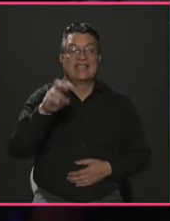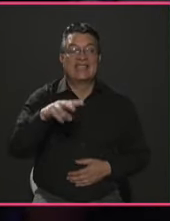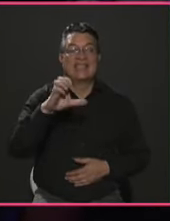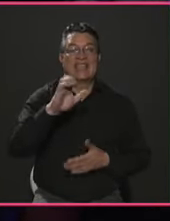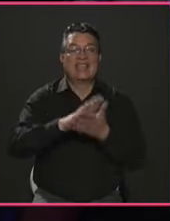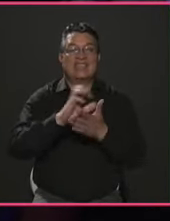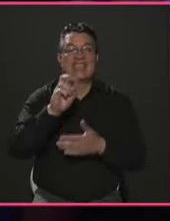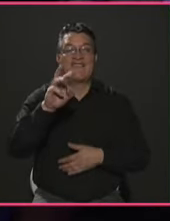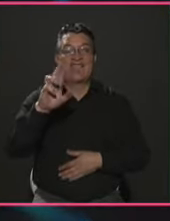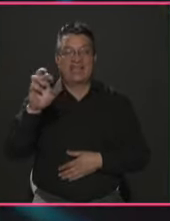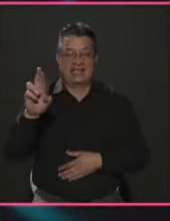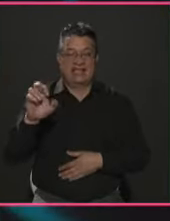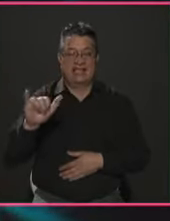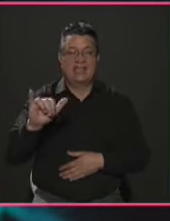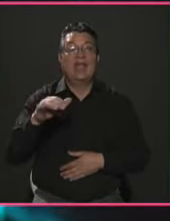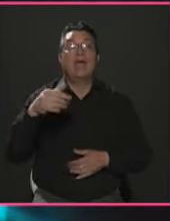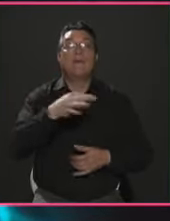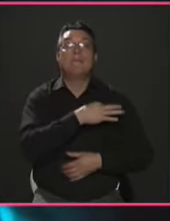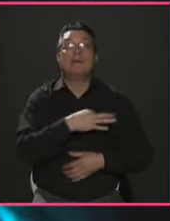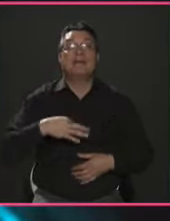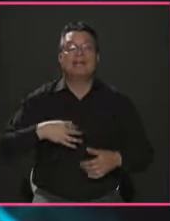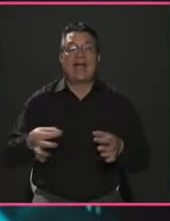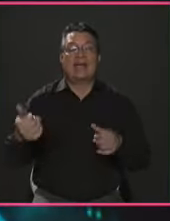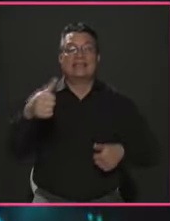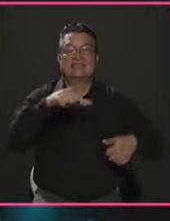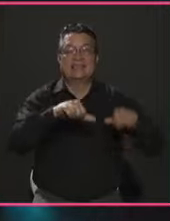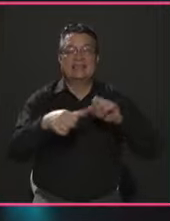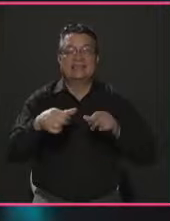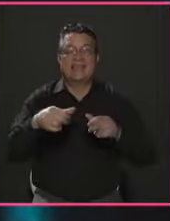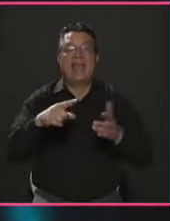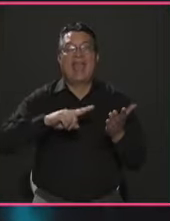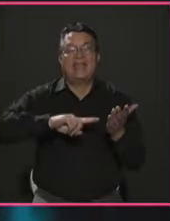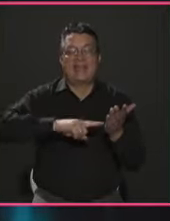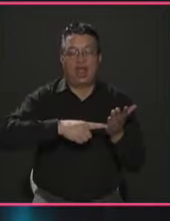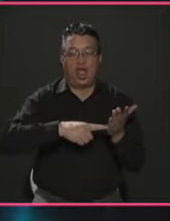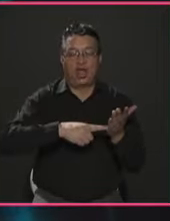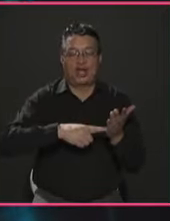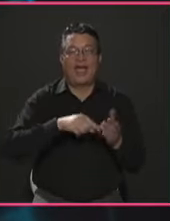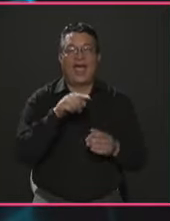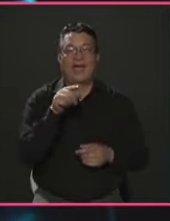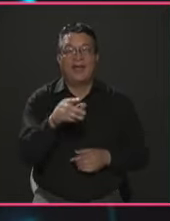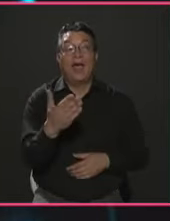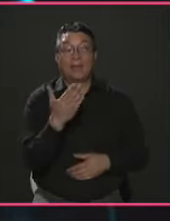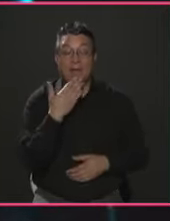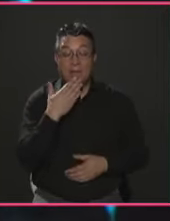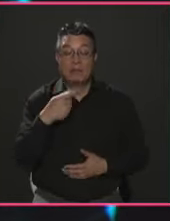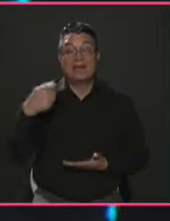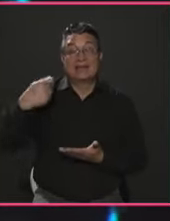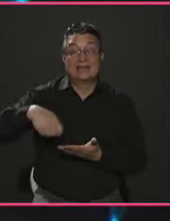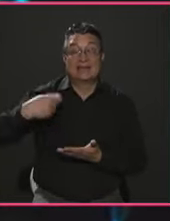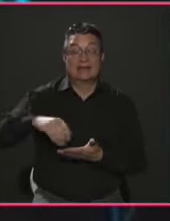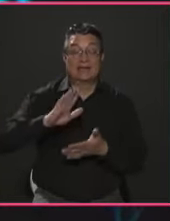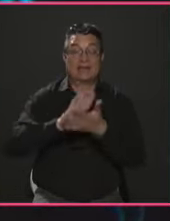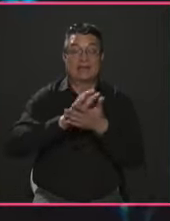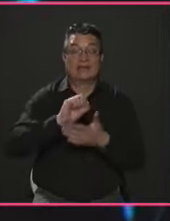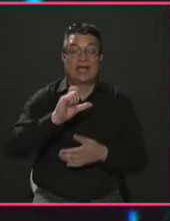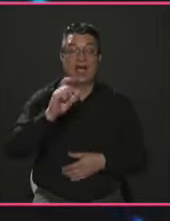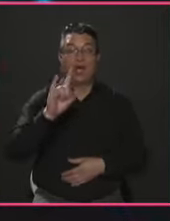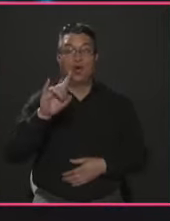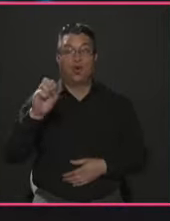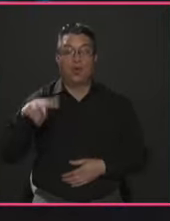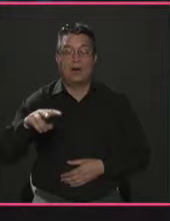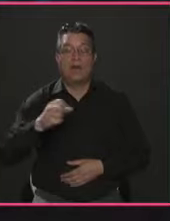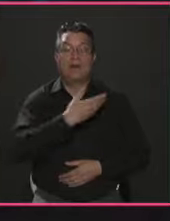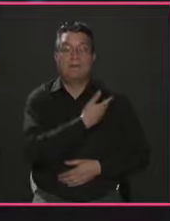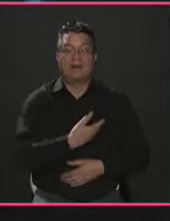nuestra ministra de ciencia tecnología conocimiento e Innovación así también al senador Francisco chahuán presidente